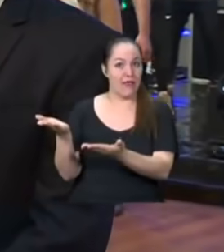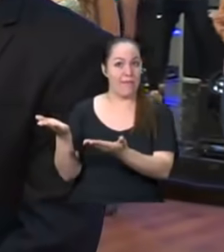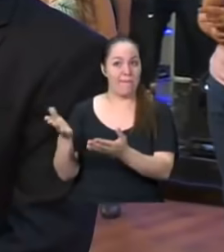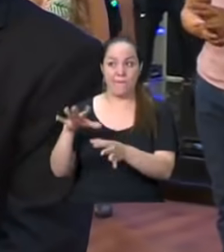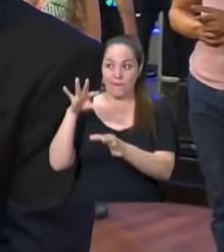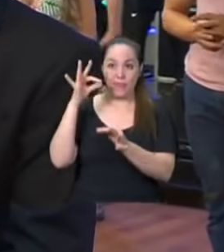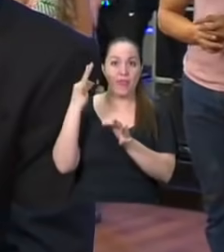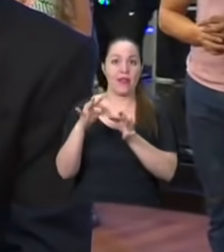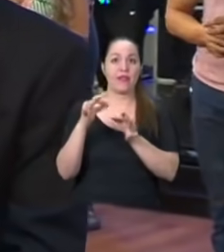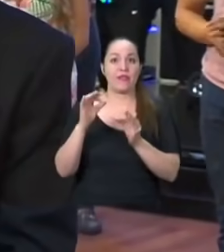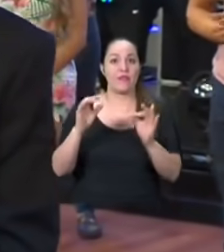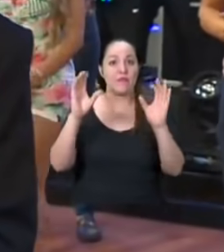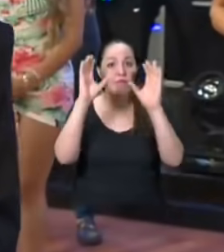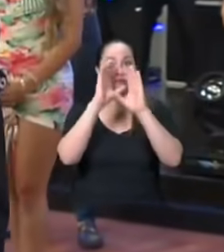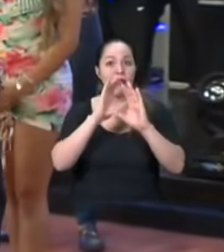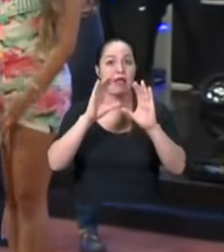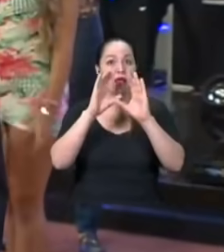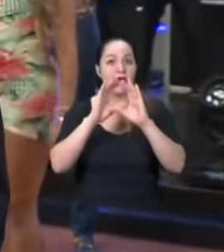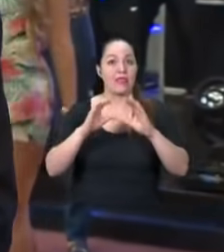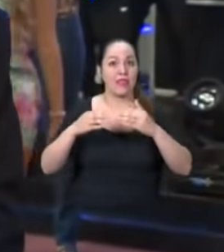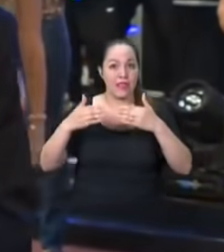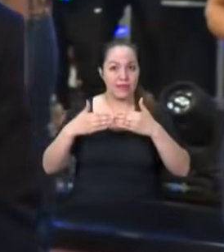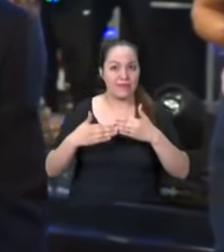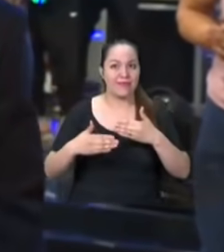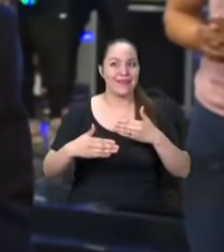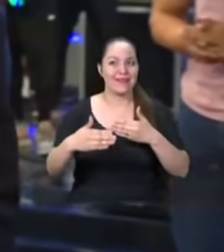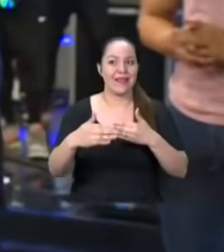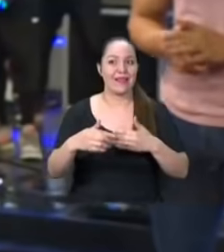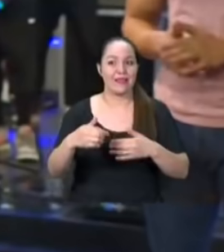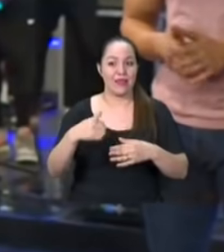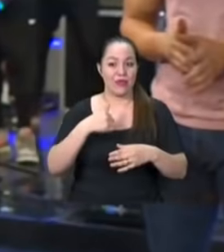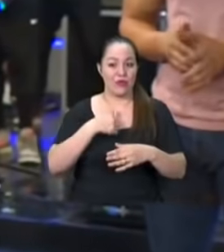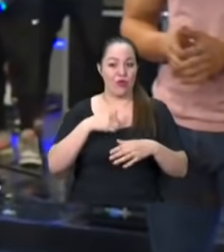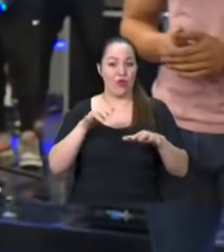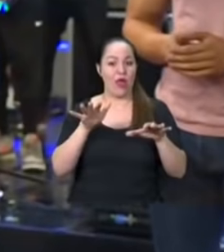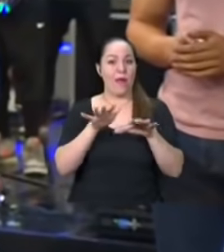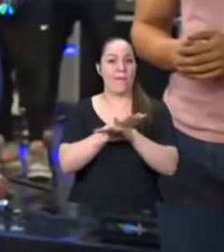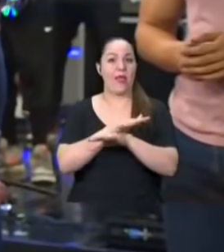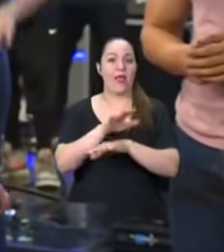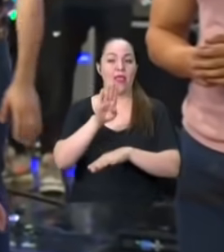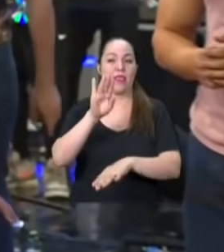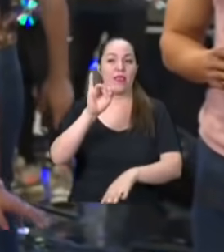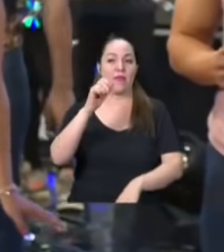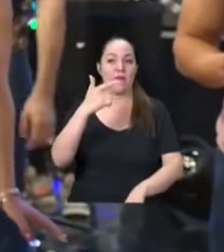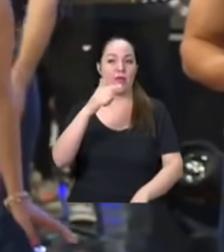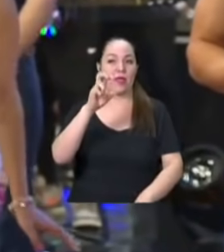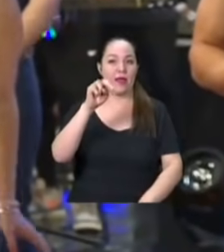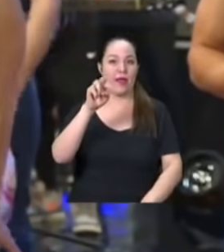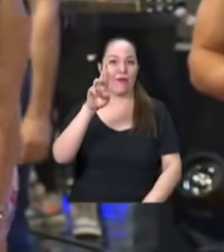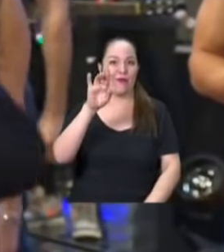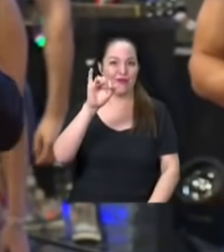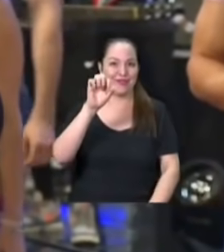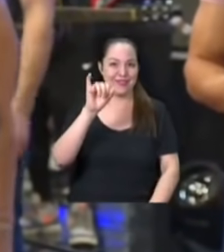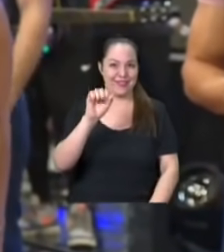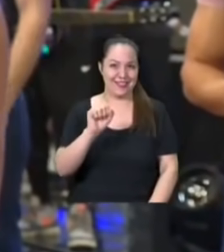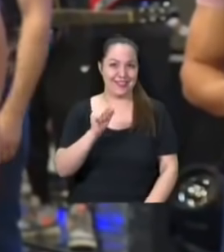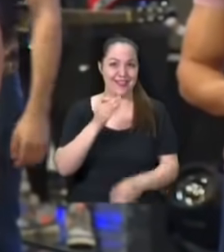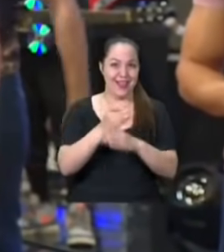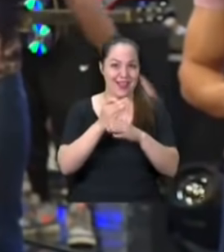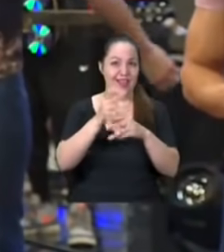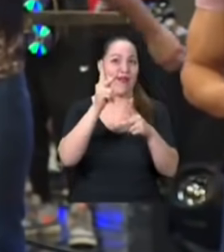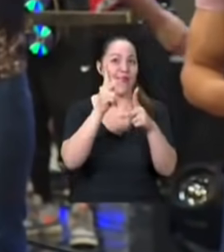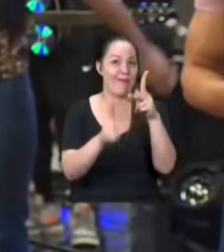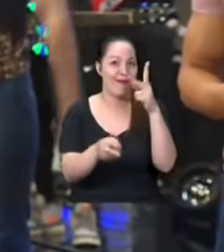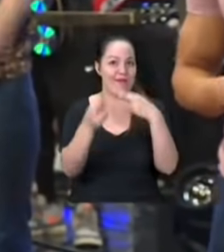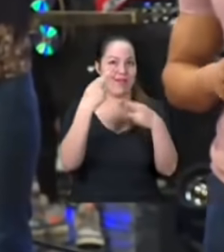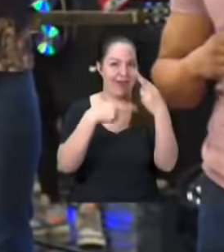para interpretarnos más adelante. Voy a cambiar de Big Neurosis. Mientras tanto, una pausa y volvemos